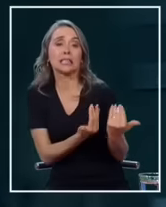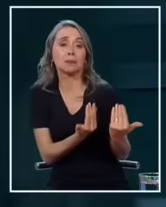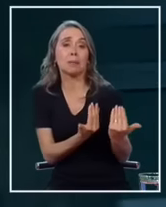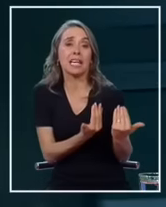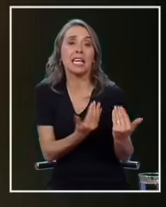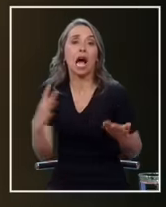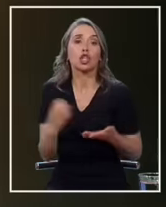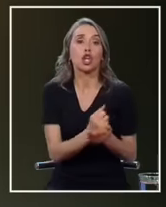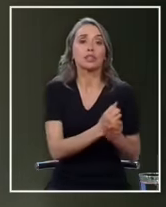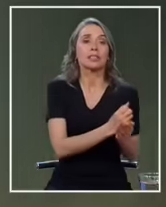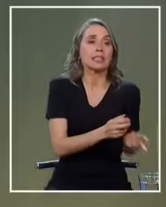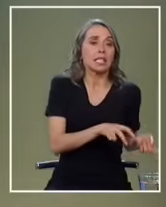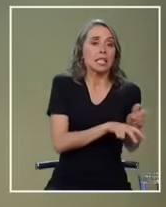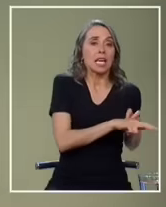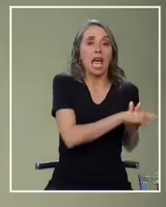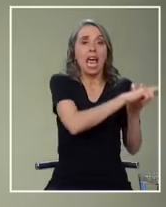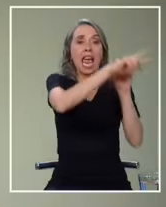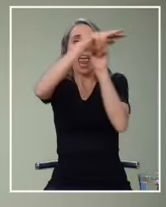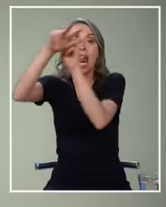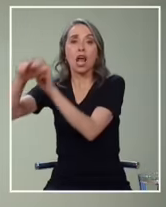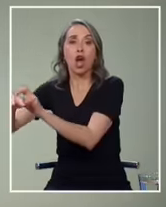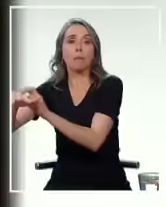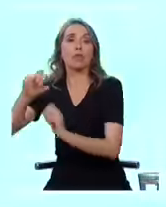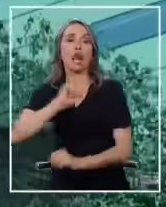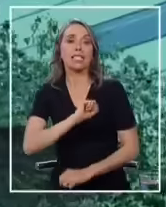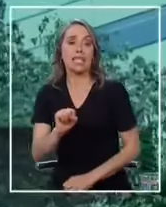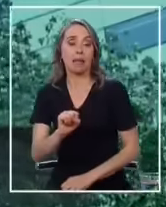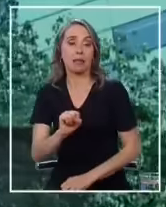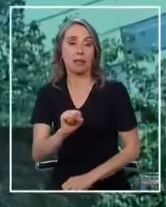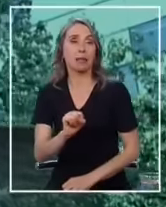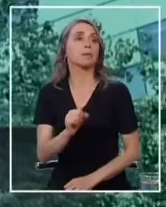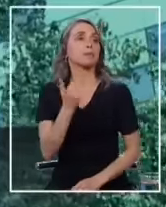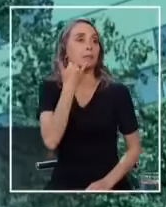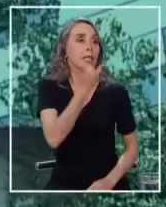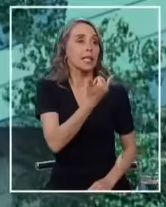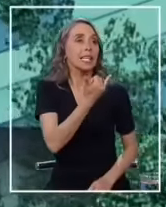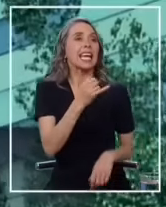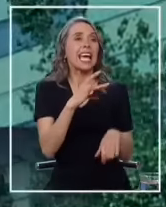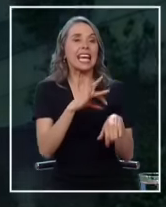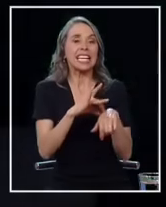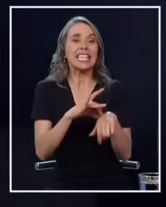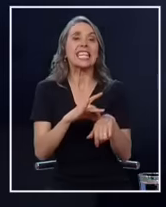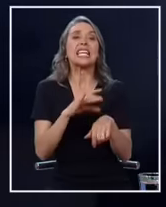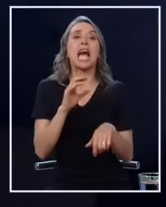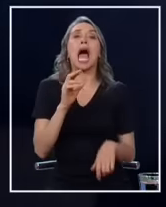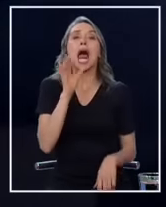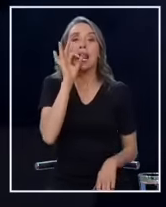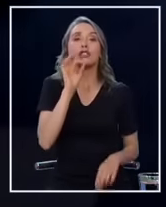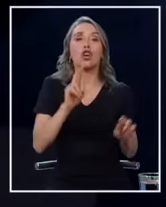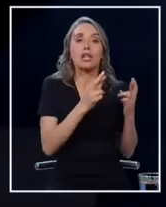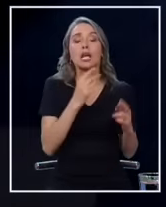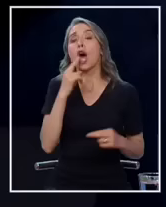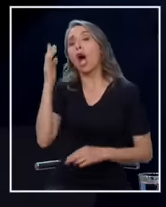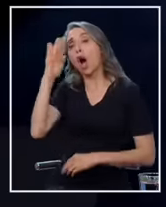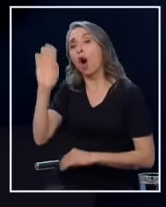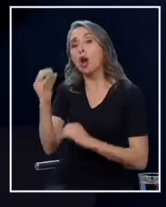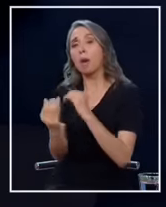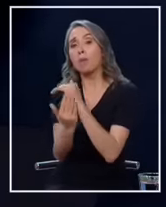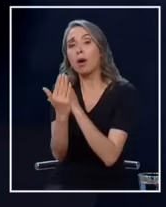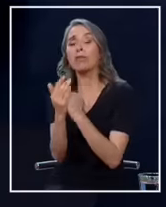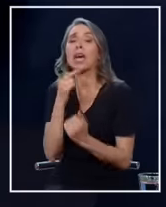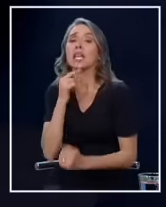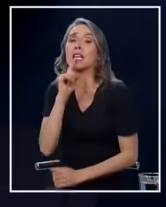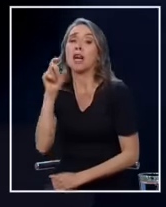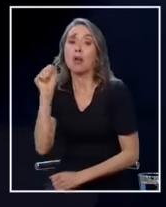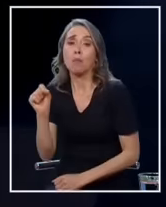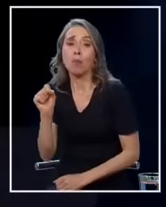el helicóptero que lo trasladaría a Santiago. Rescate Clínica Las Condes. Hola, buenos días. Quería saber el tema